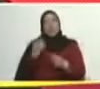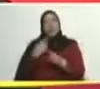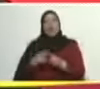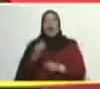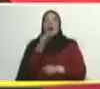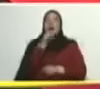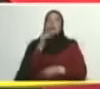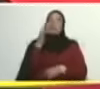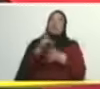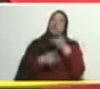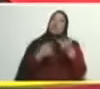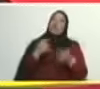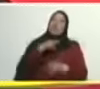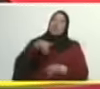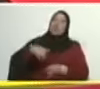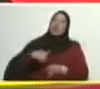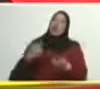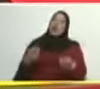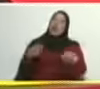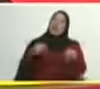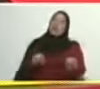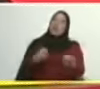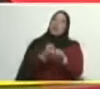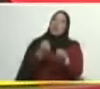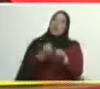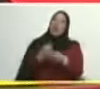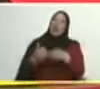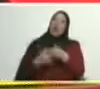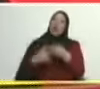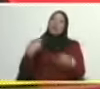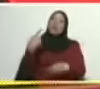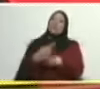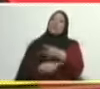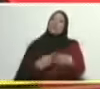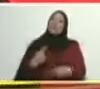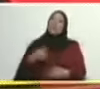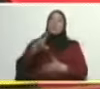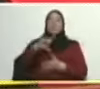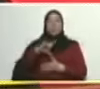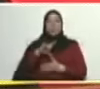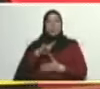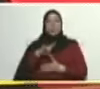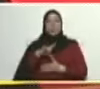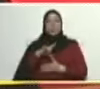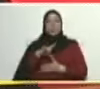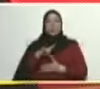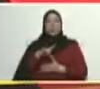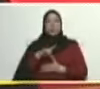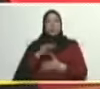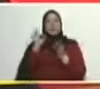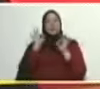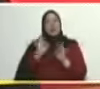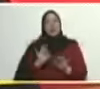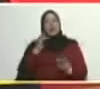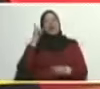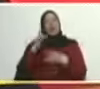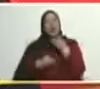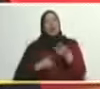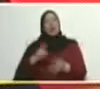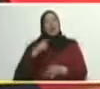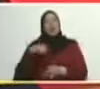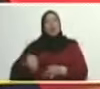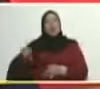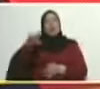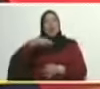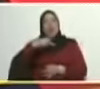una ronda de sanciones dirigidas a 14 ciudadanos latinoamericanos, entre ellos civiles de Guatemala, Honduras, Nicaragua